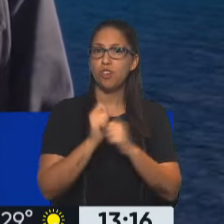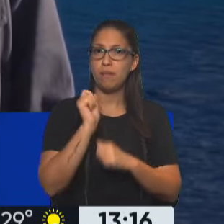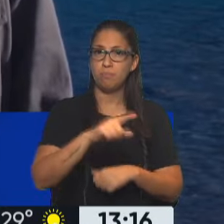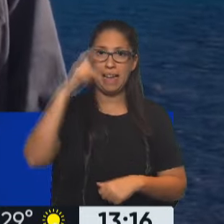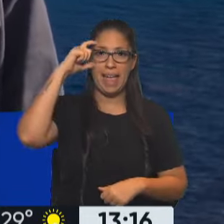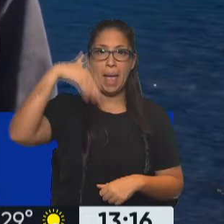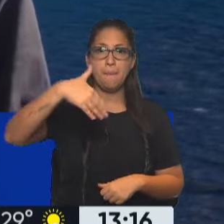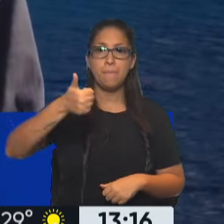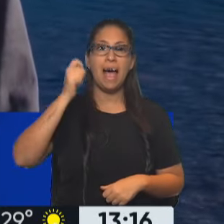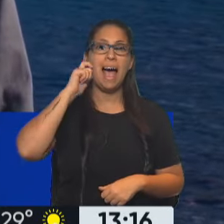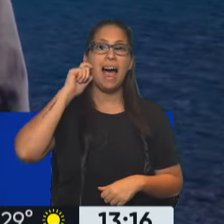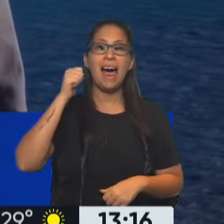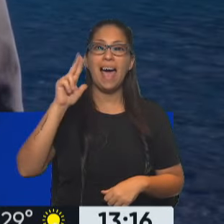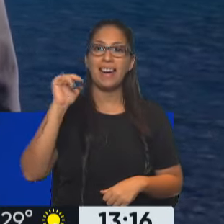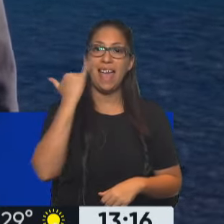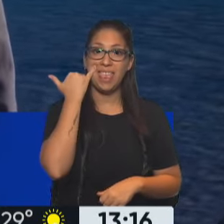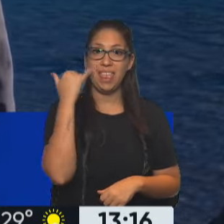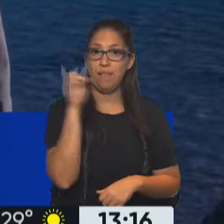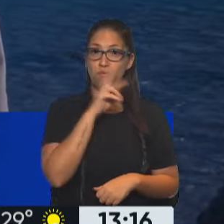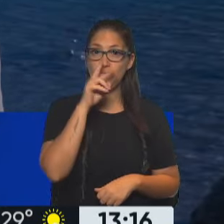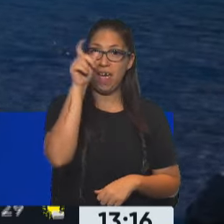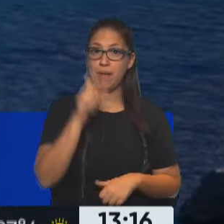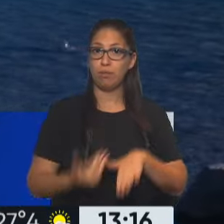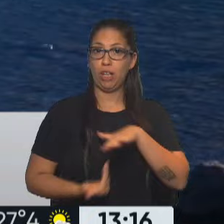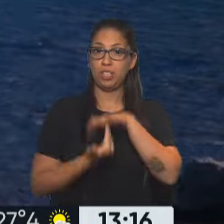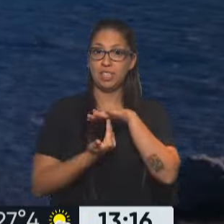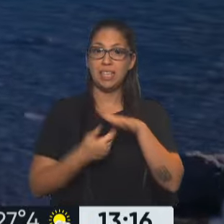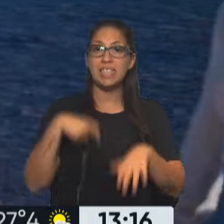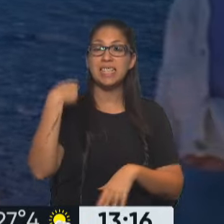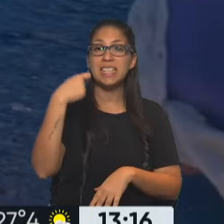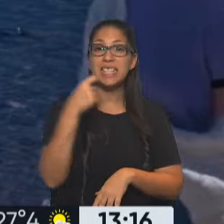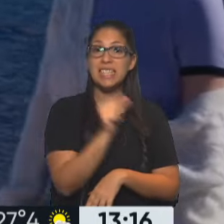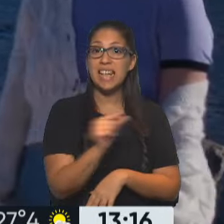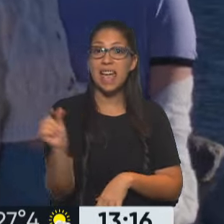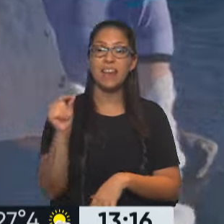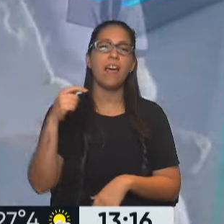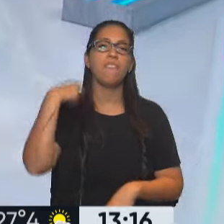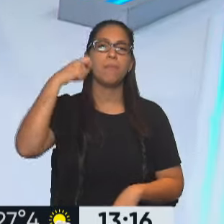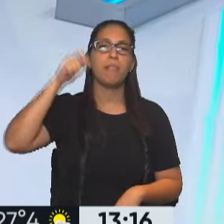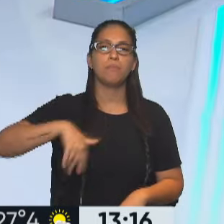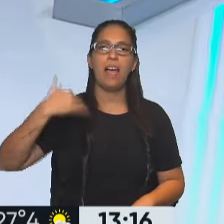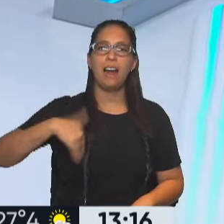llama el nombre de la protagonista, en esta serie con factura de Netflix filmada en Argentina, Atrapados.